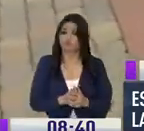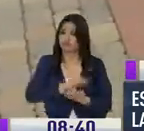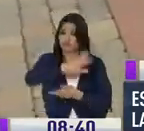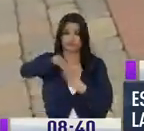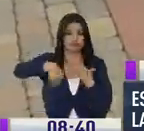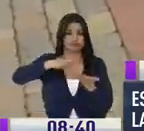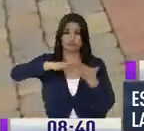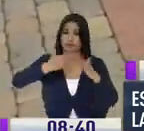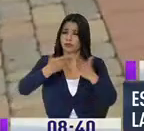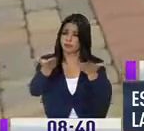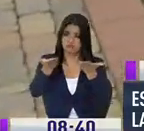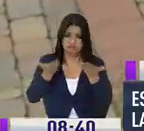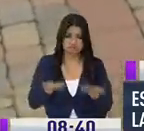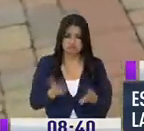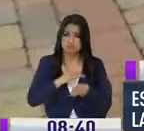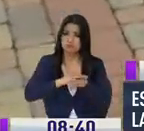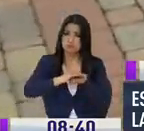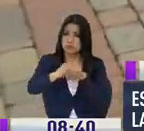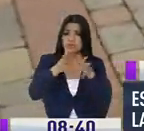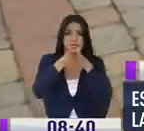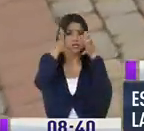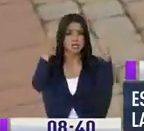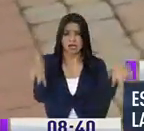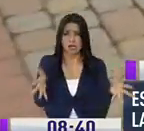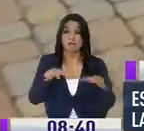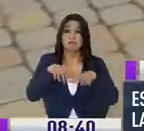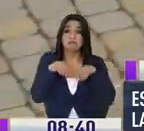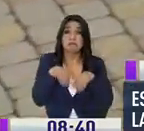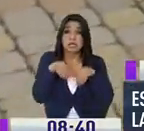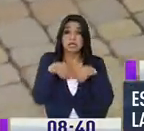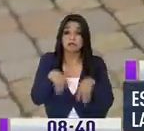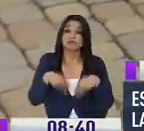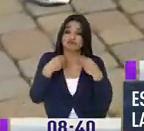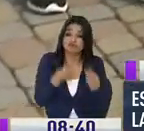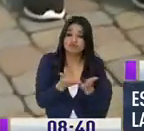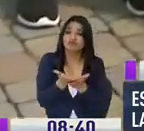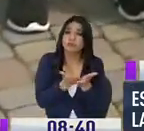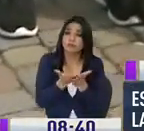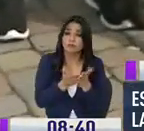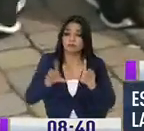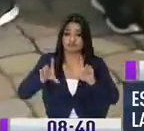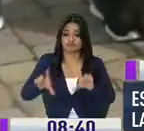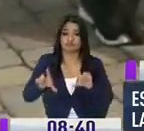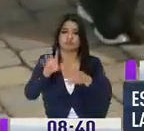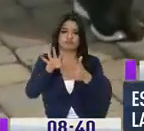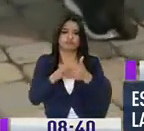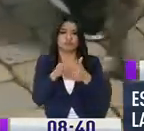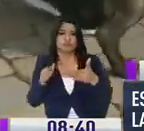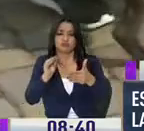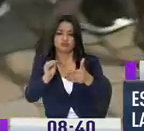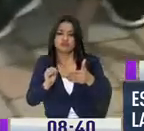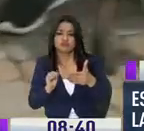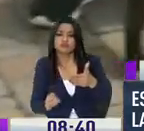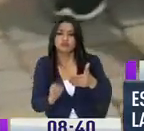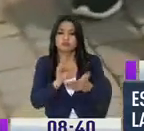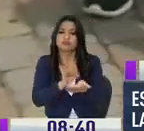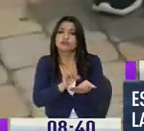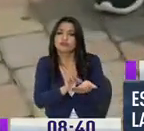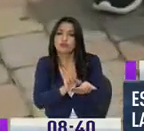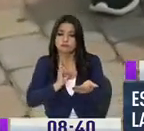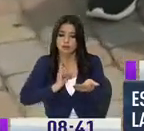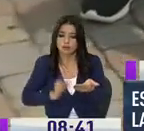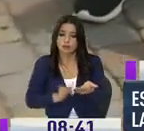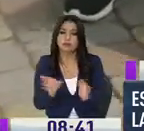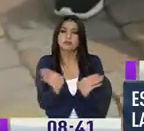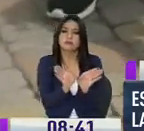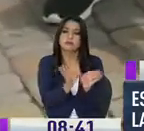la comunidad está invitada, es para, en general, para todos los perritos vamos a dar una ficha clínica, vamos también nosotros a entregar un certificado